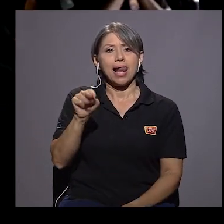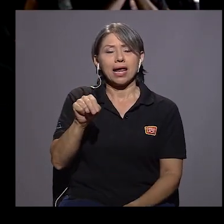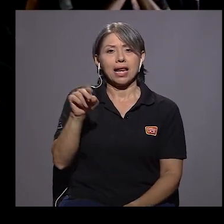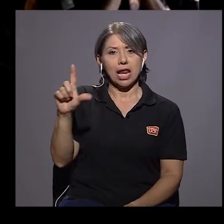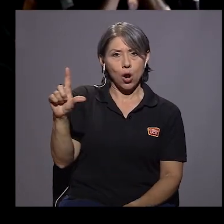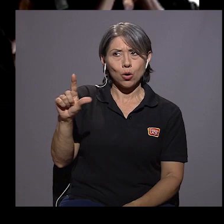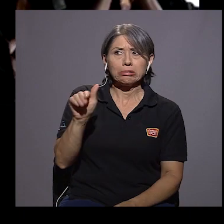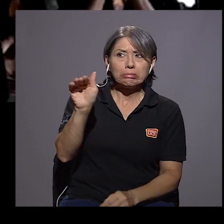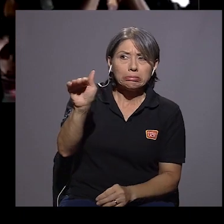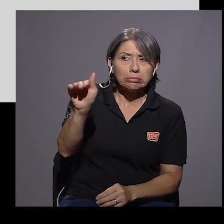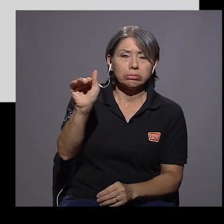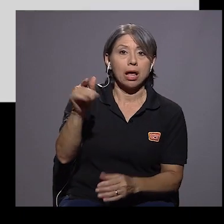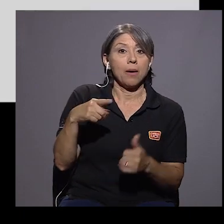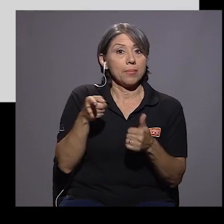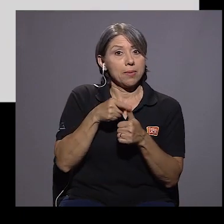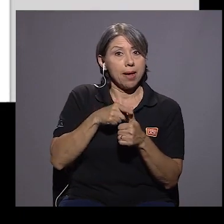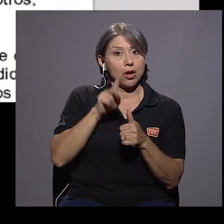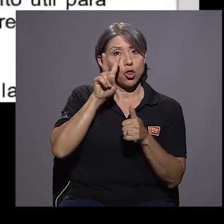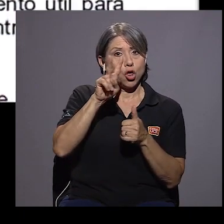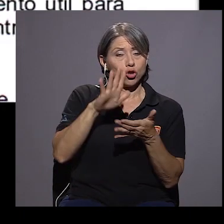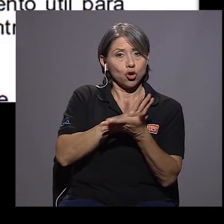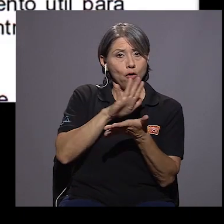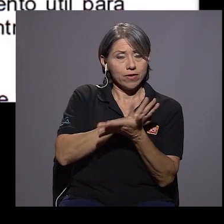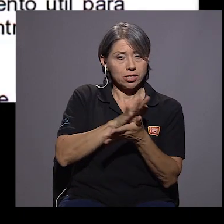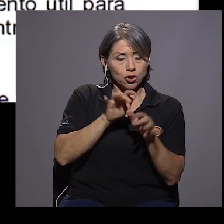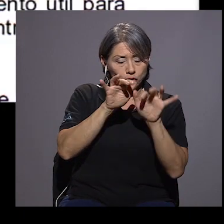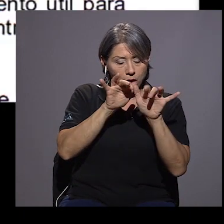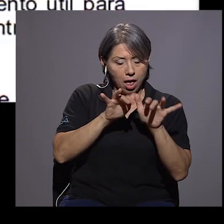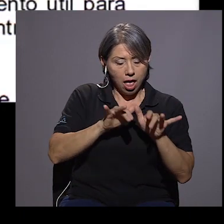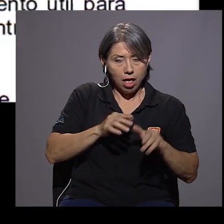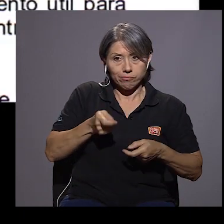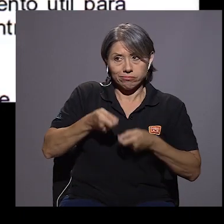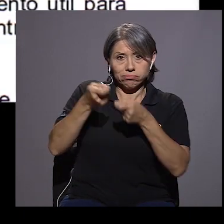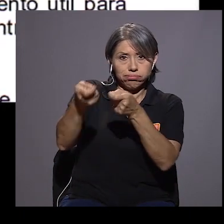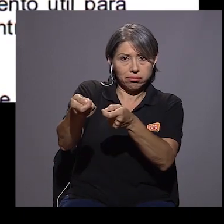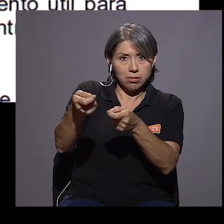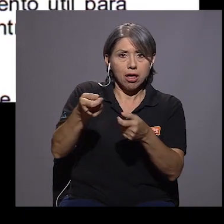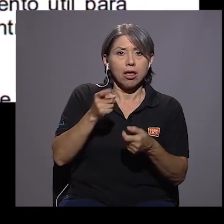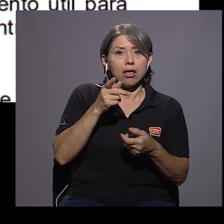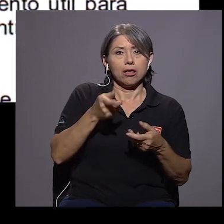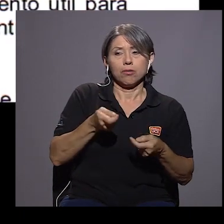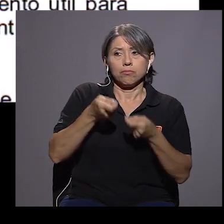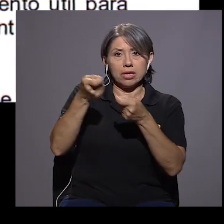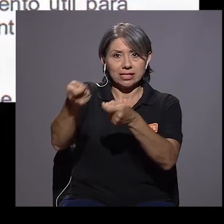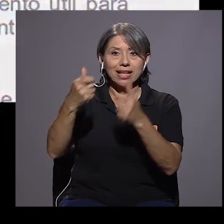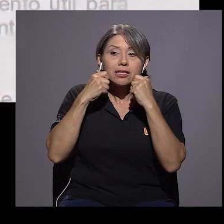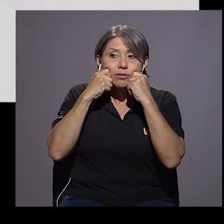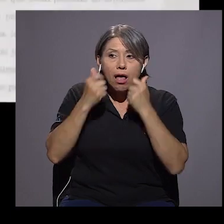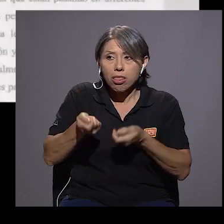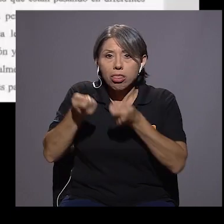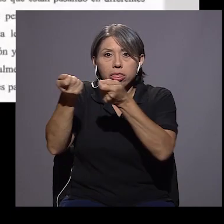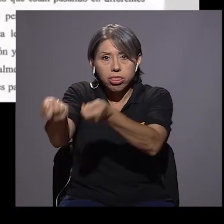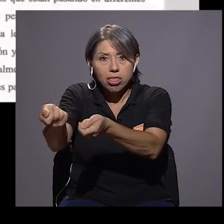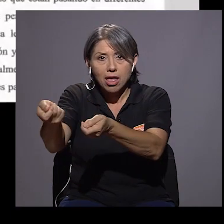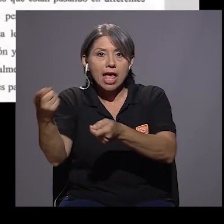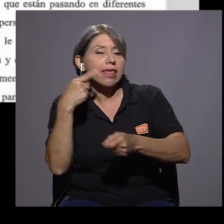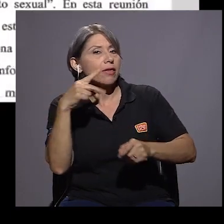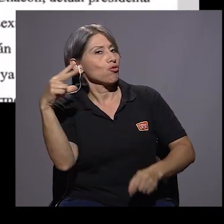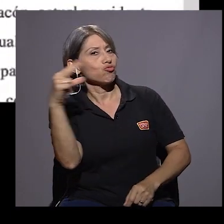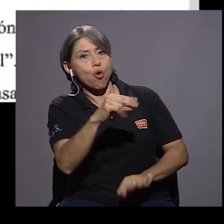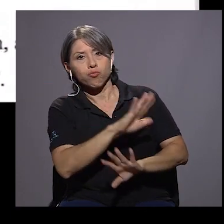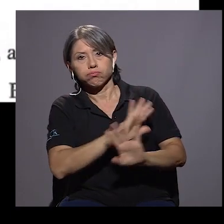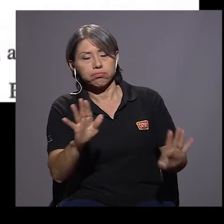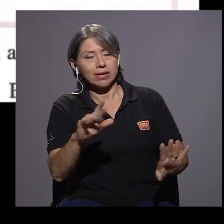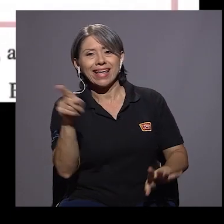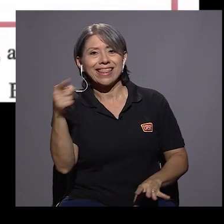León. En primera instancia se mandaron 2 oficios que son presenciales, a los que ella respondió